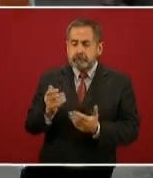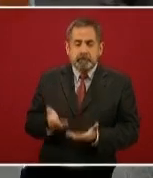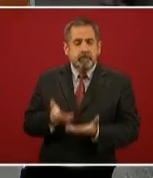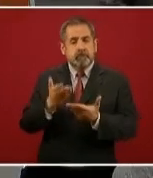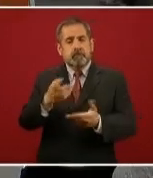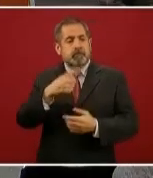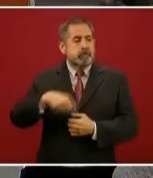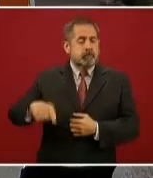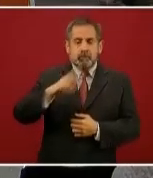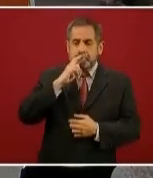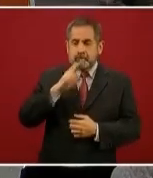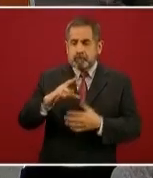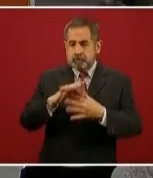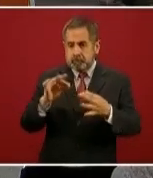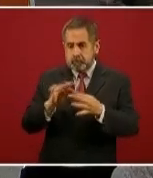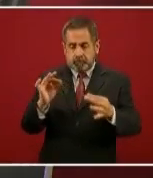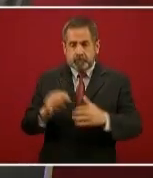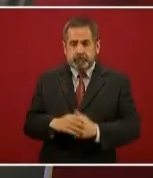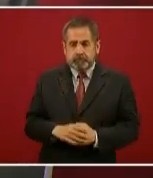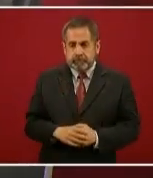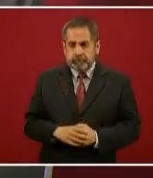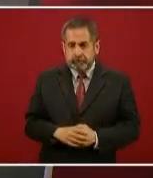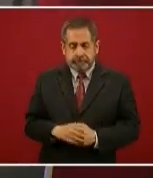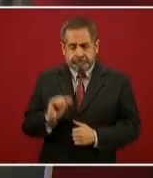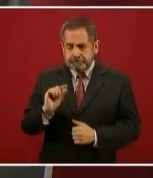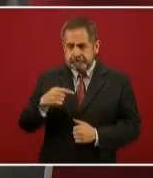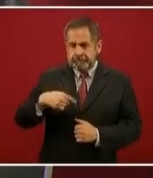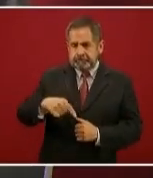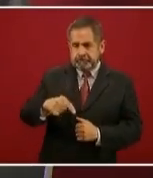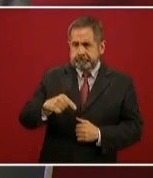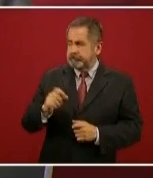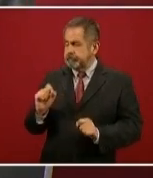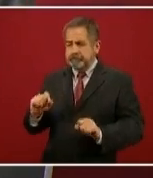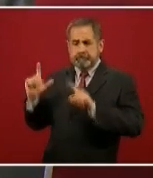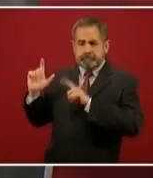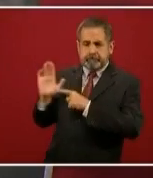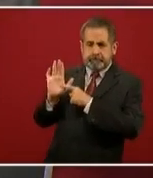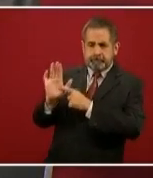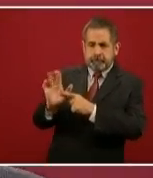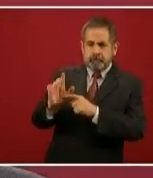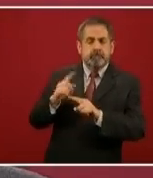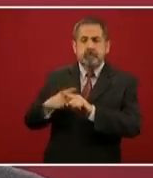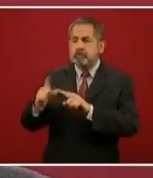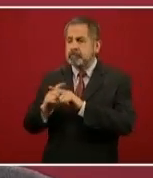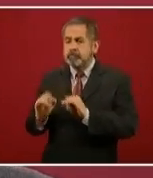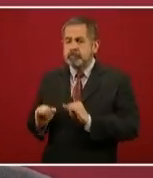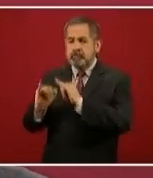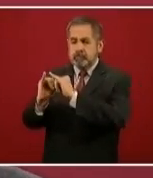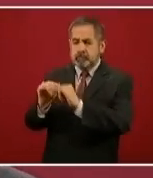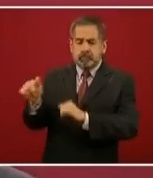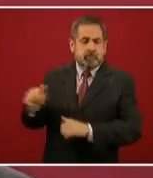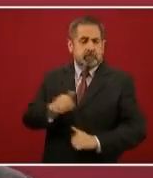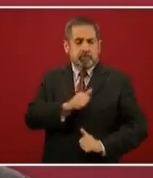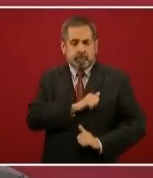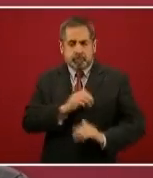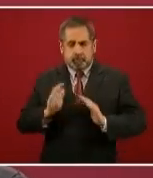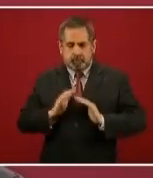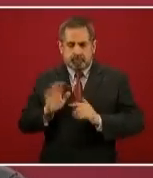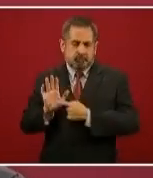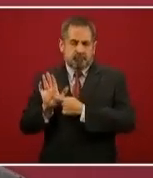de la respuesta a esta epidemia. En pocos minutos presentarán las instituciones militares de nuestro país,